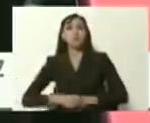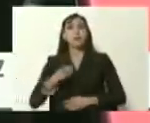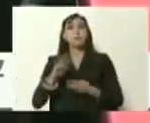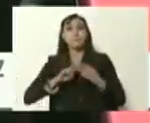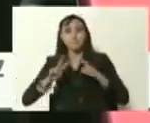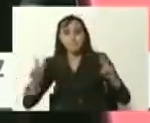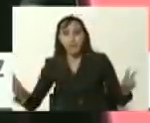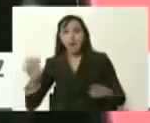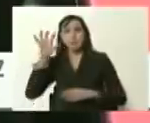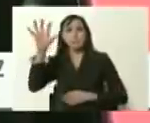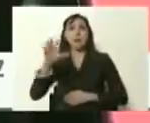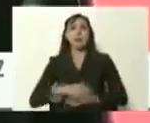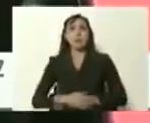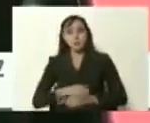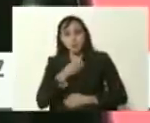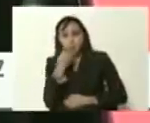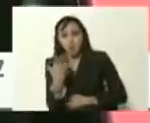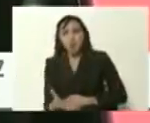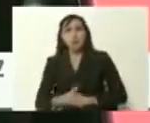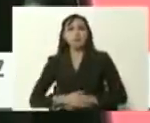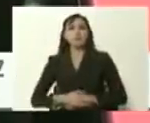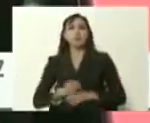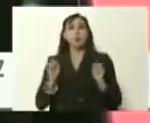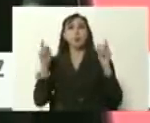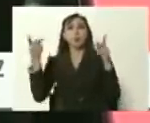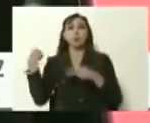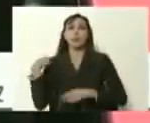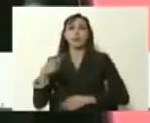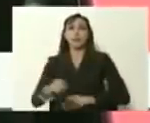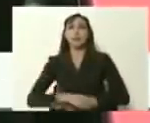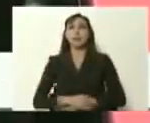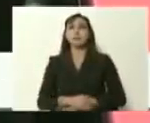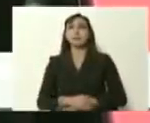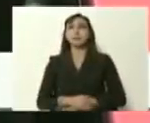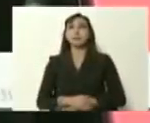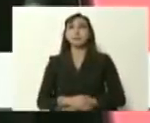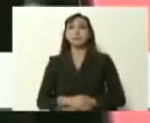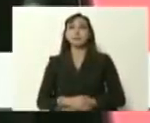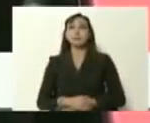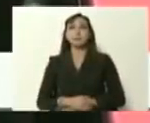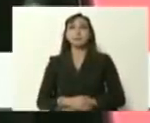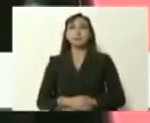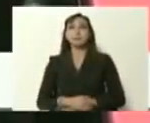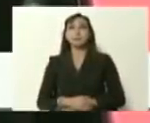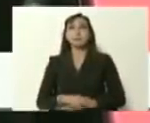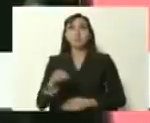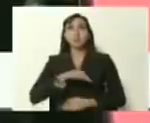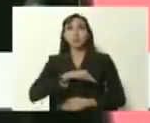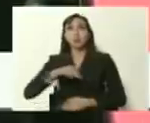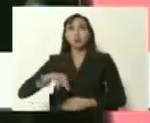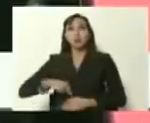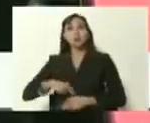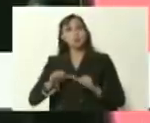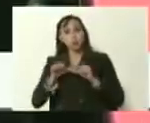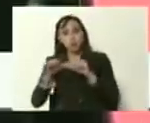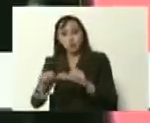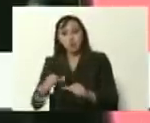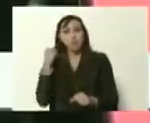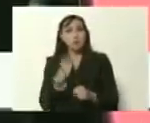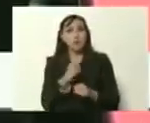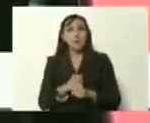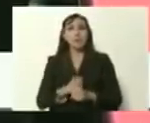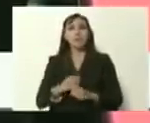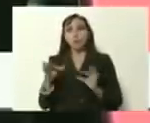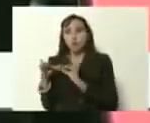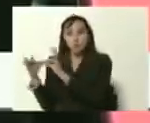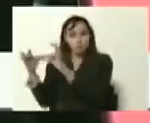un país próspero, un país de oportunidades. Y estamos aquí en eso, nos tenemos que enfocar en lo que nos